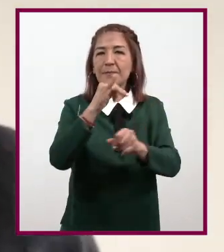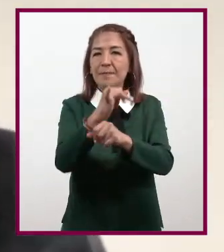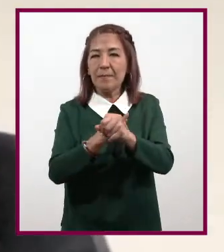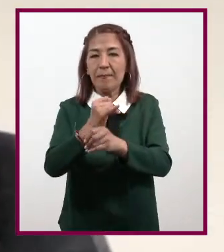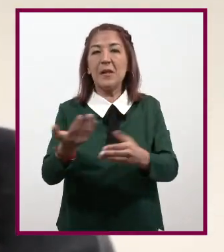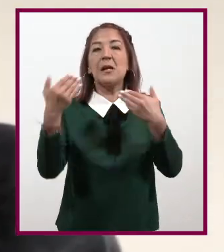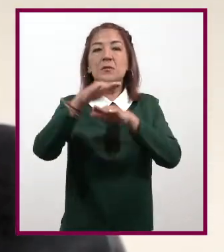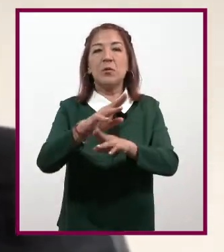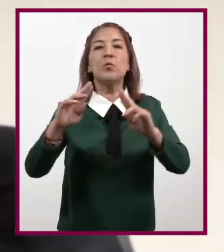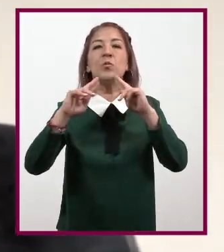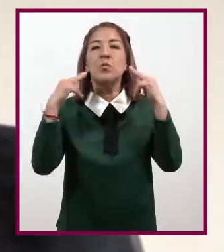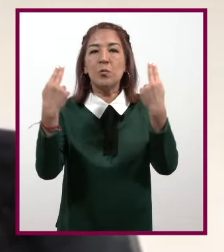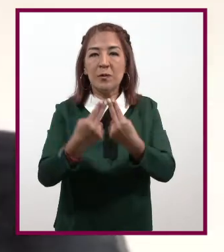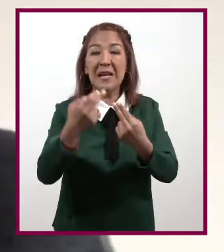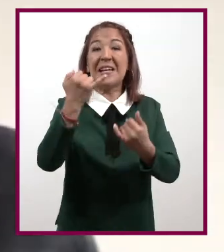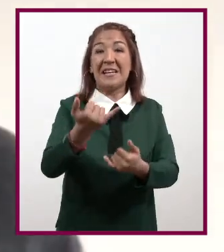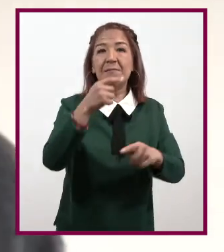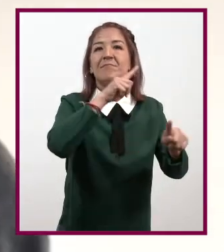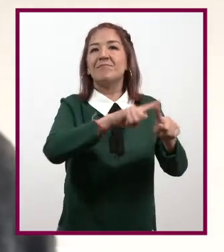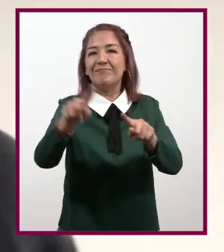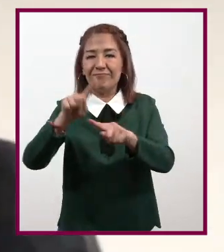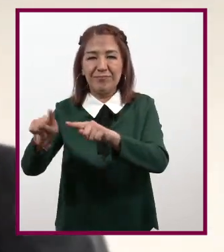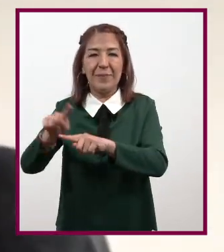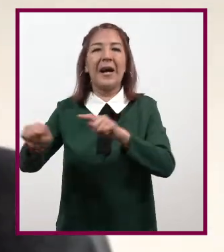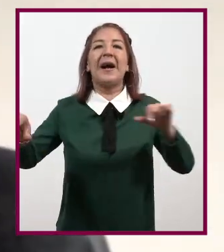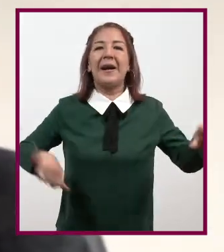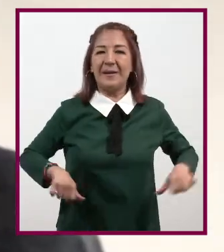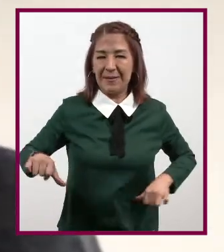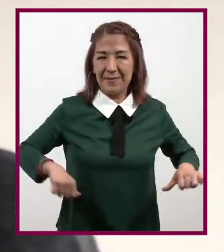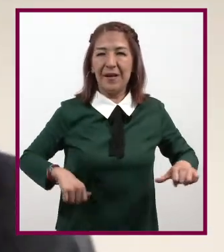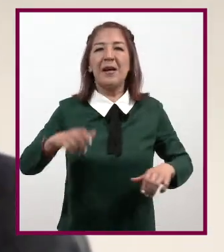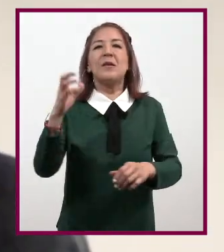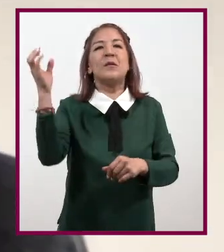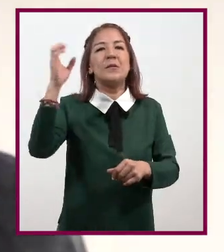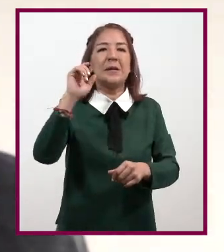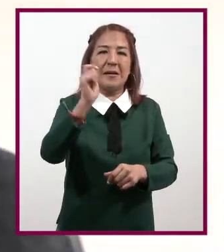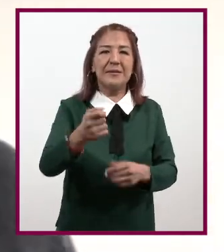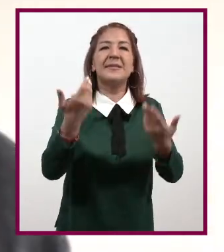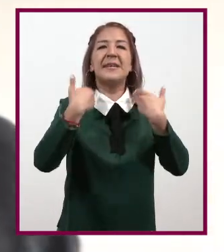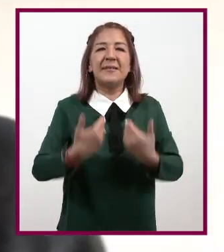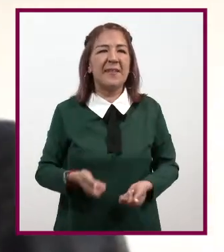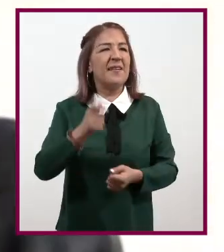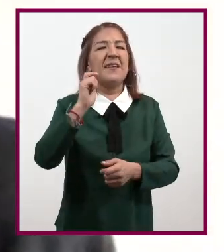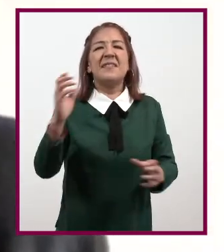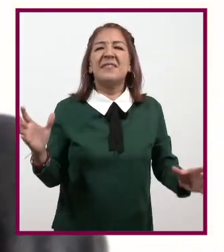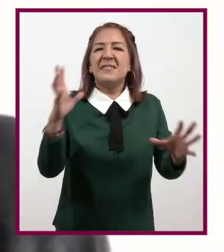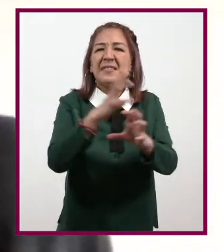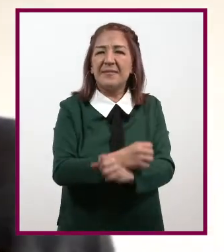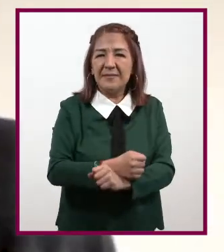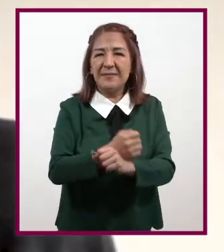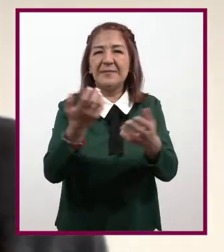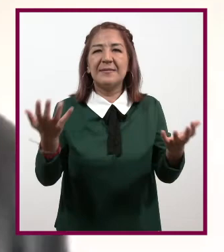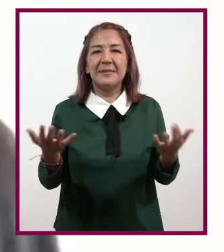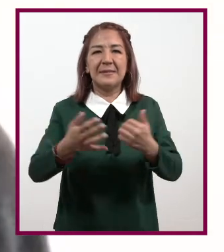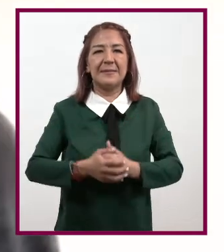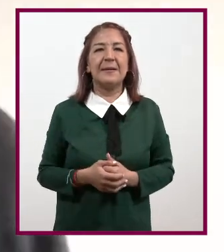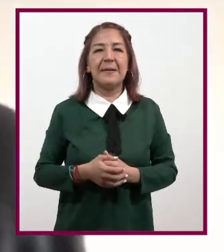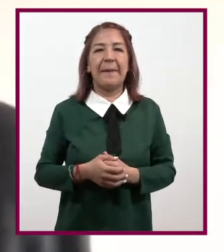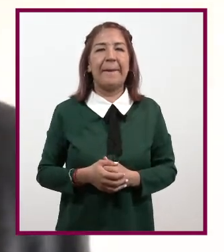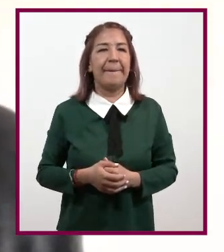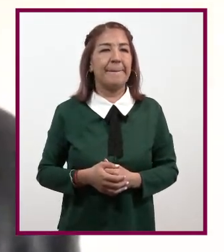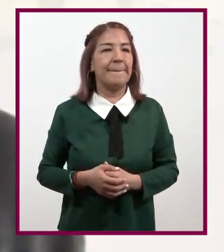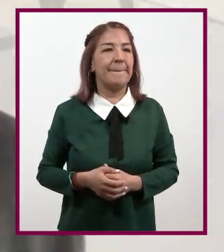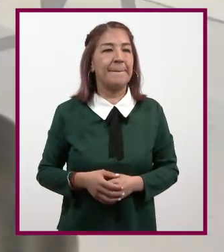unidad y la multiplicidad y estoy tratando de entender qué significa o cómo